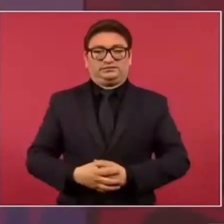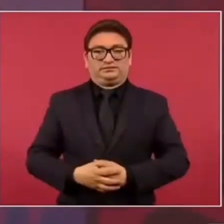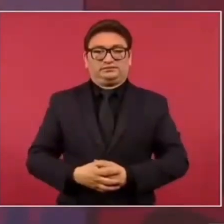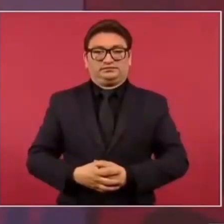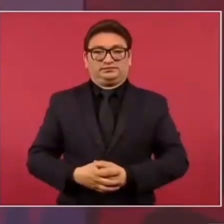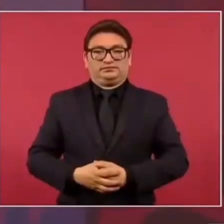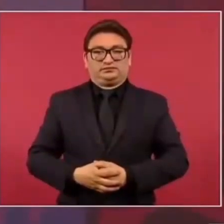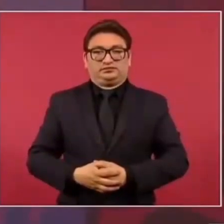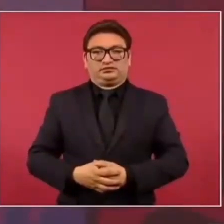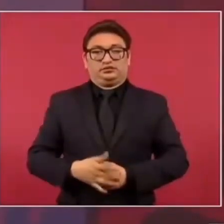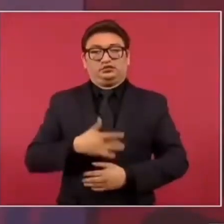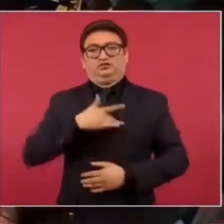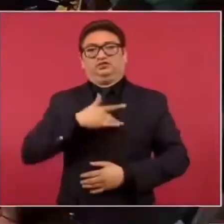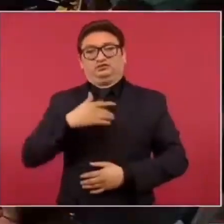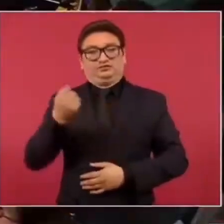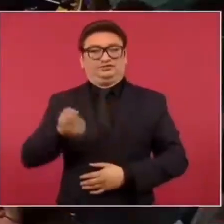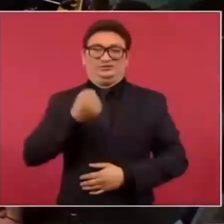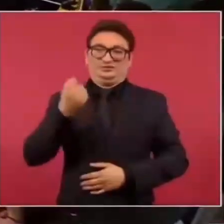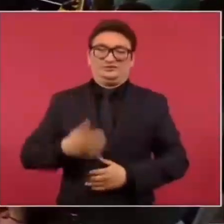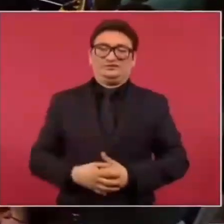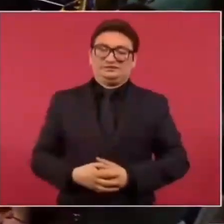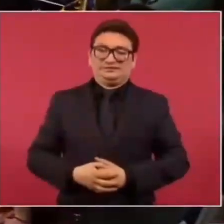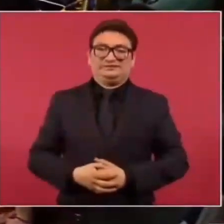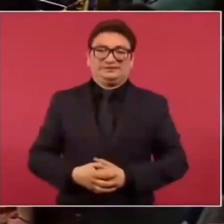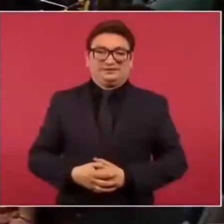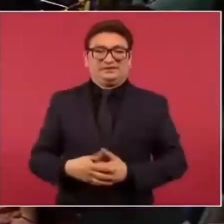De suerte. Bueno,